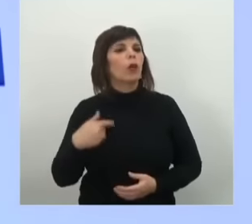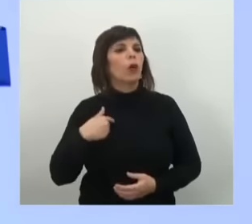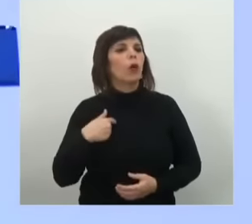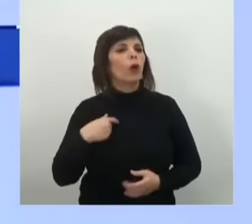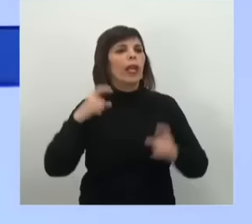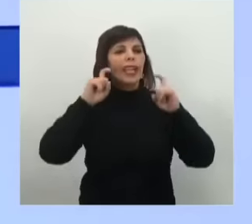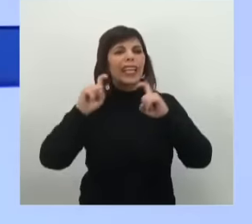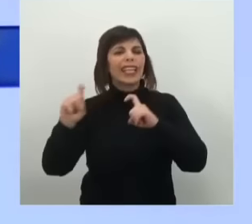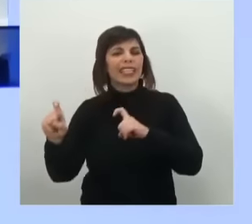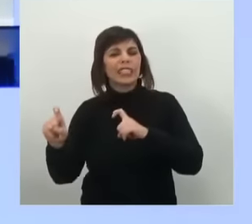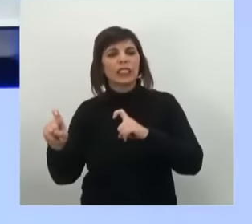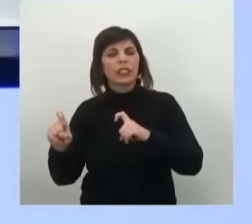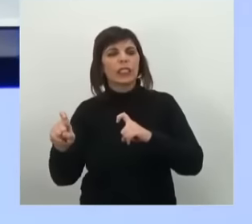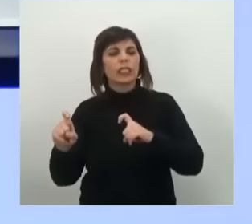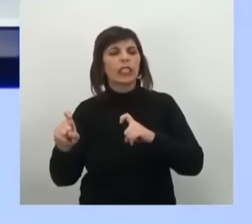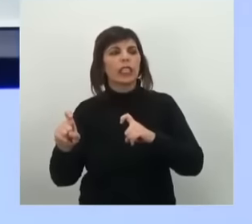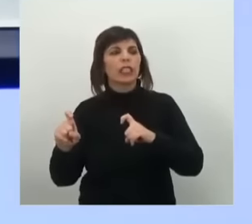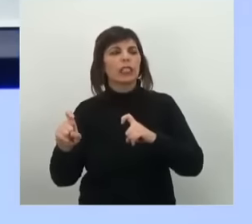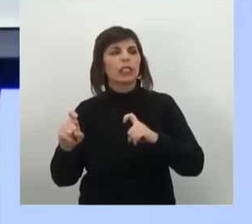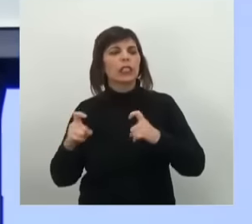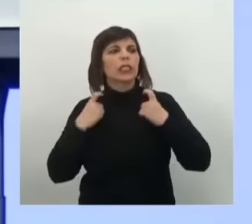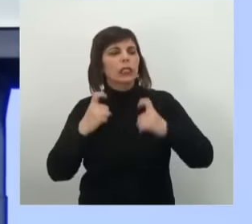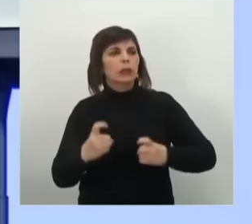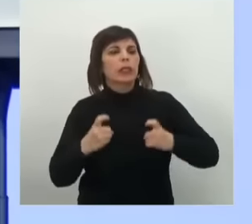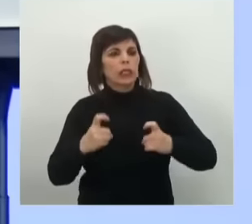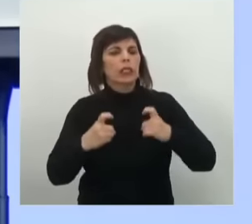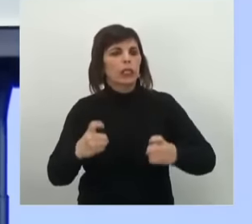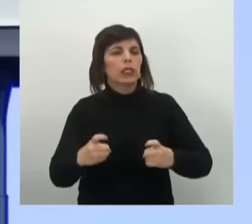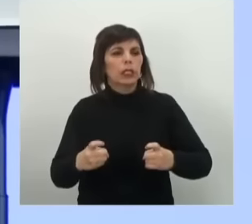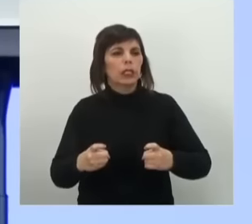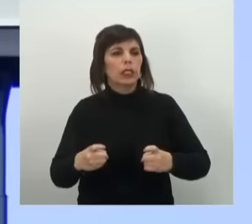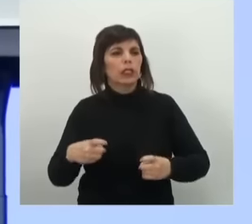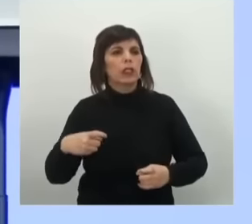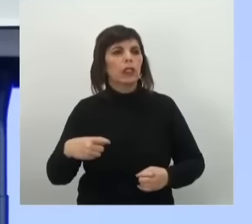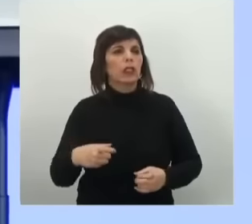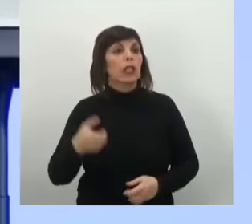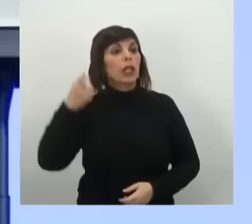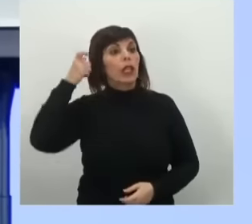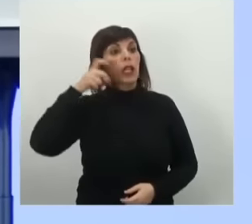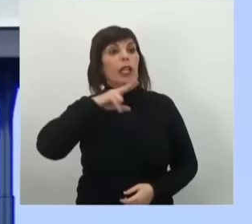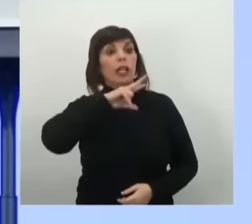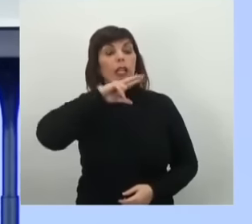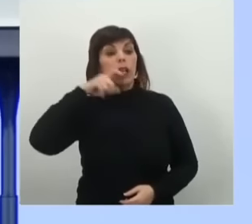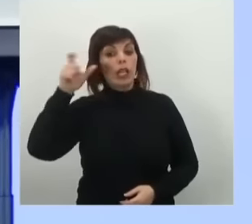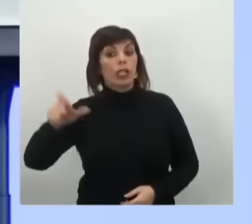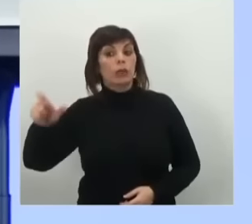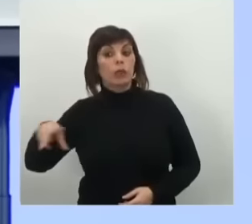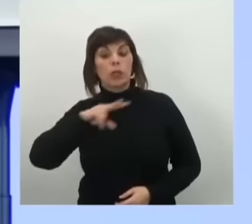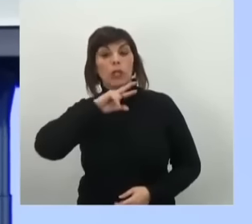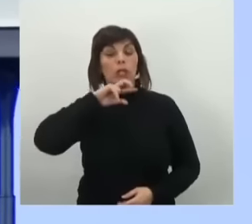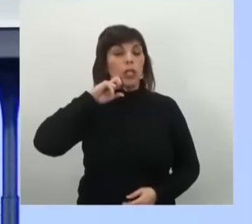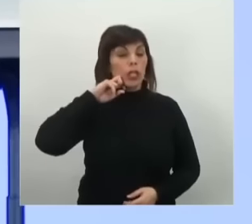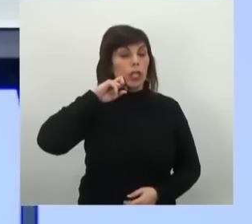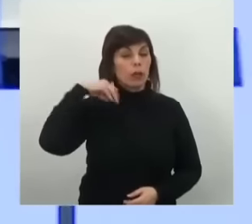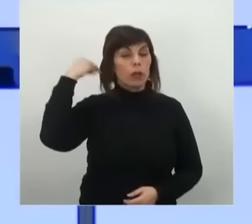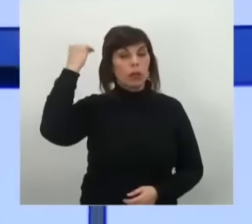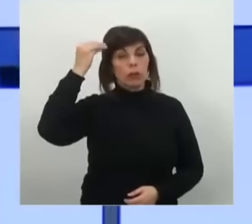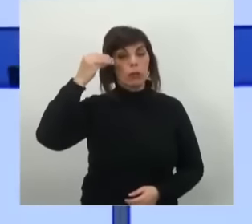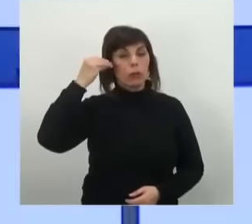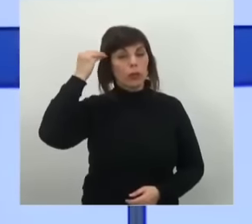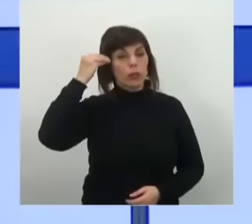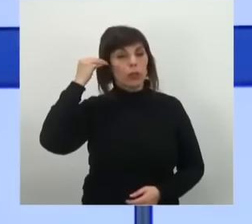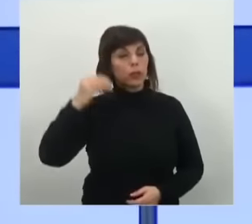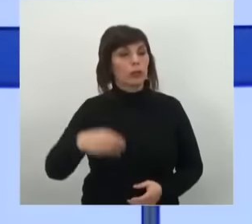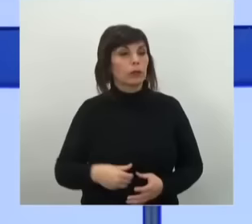enseñar algo le voy a tratar de mostrar algo que funcionaba en el pensamiento hebreo como el Señor hizo que los discípulos